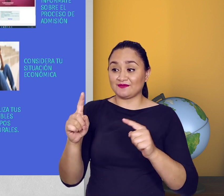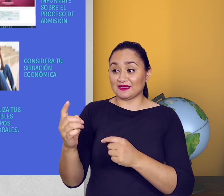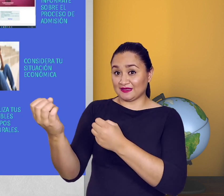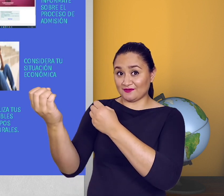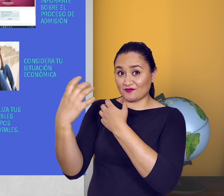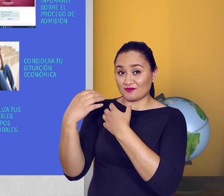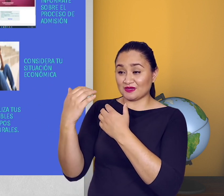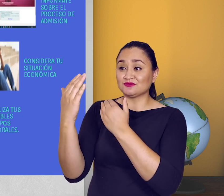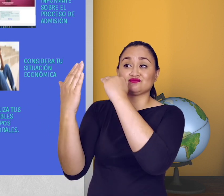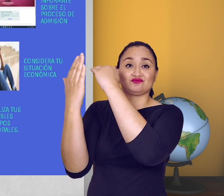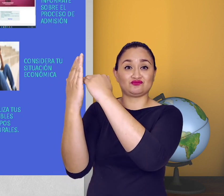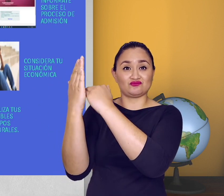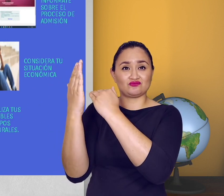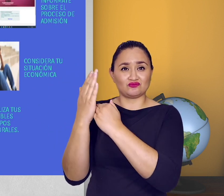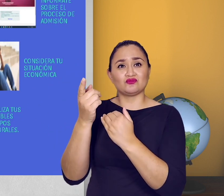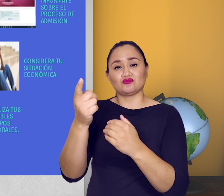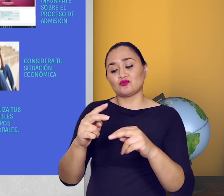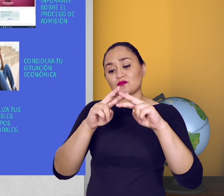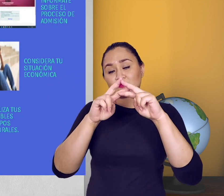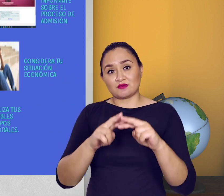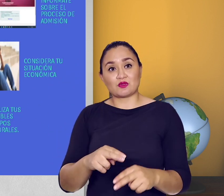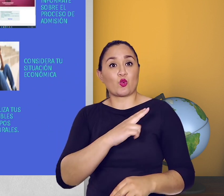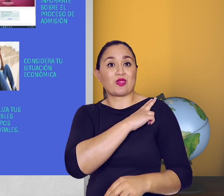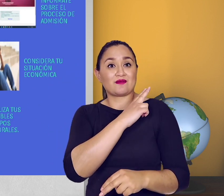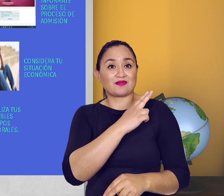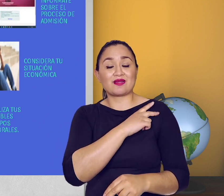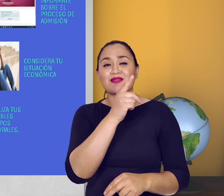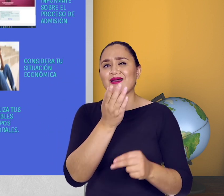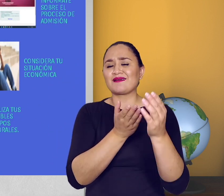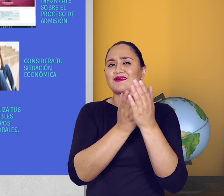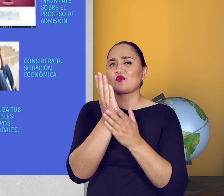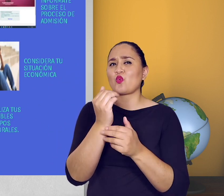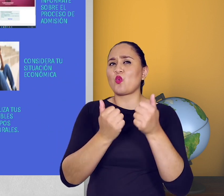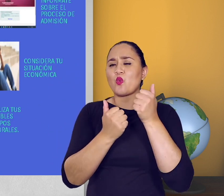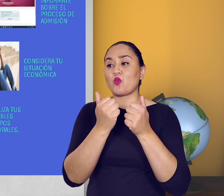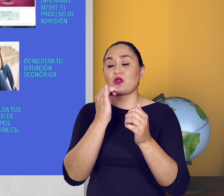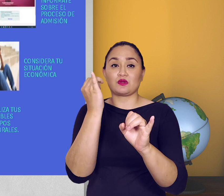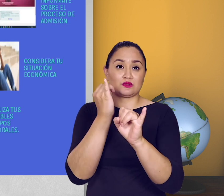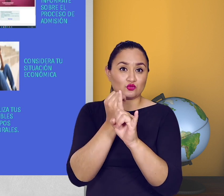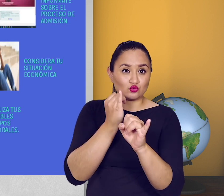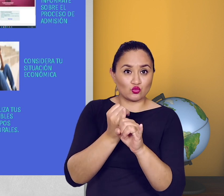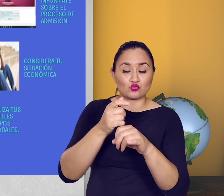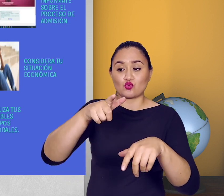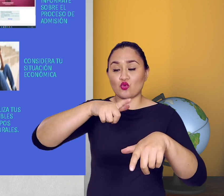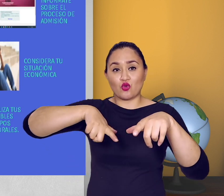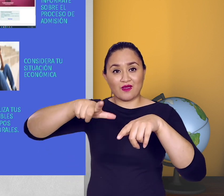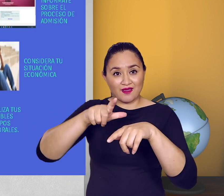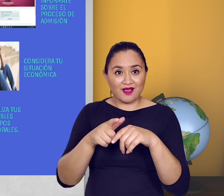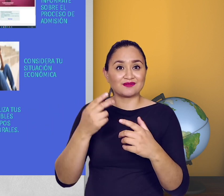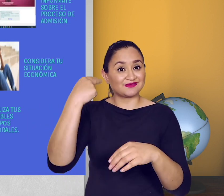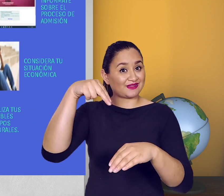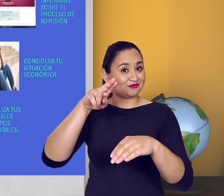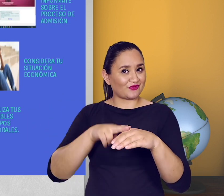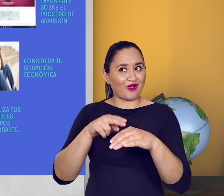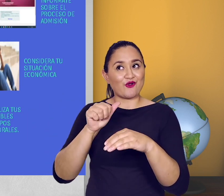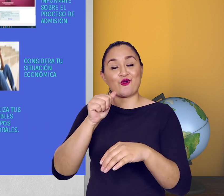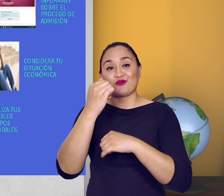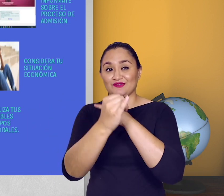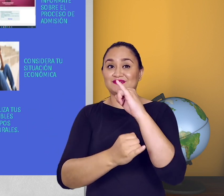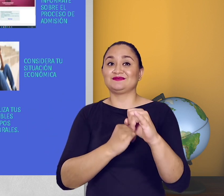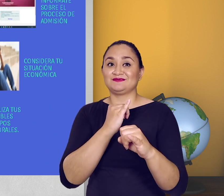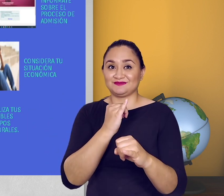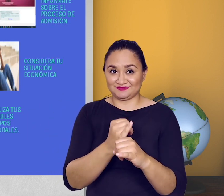información revisa la oferta académica de universidades e institutos locales nacionales y extranjeros